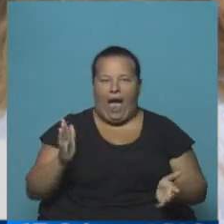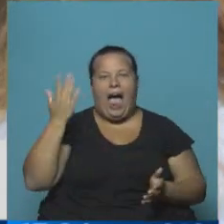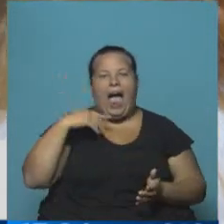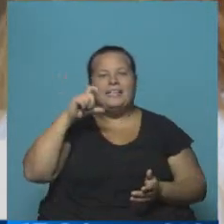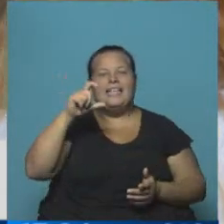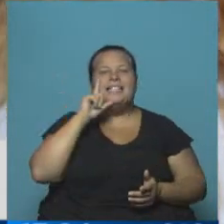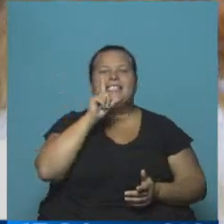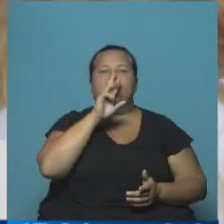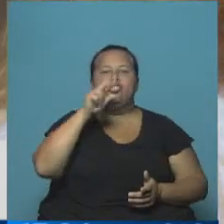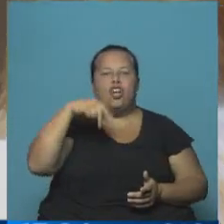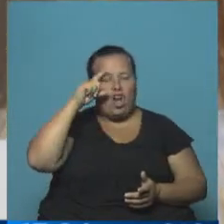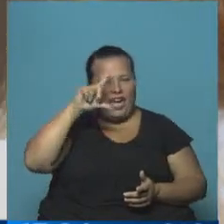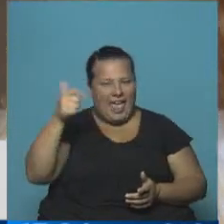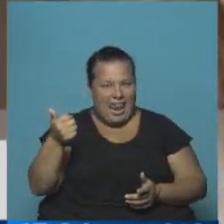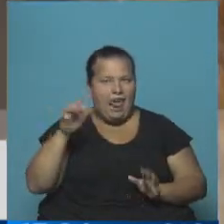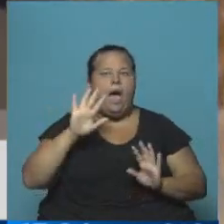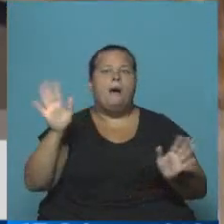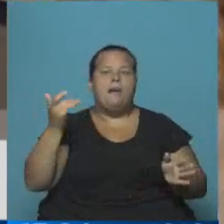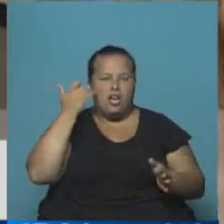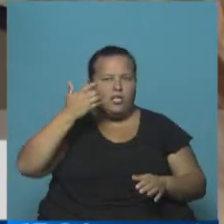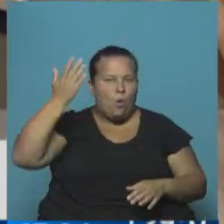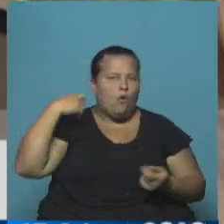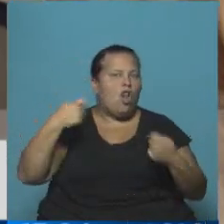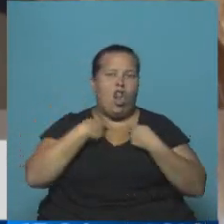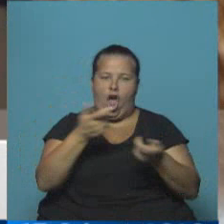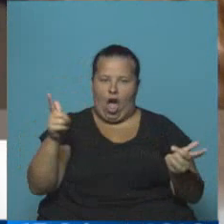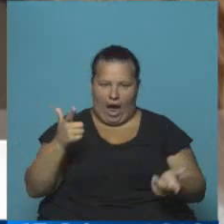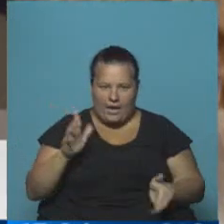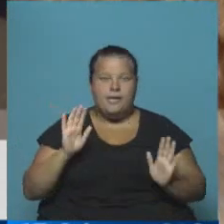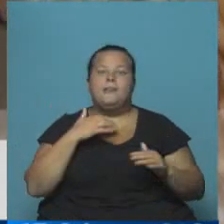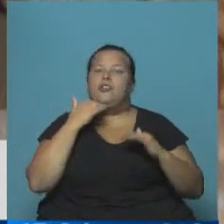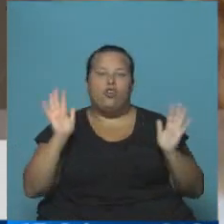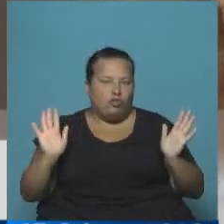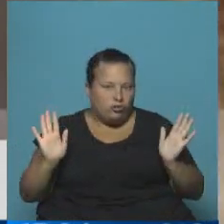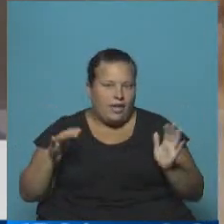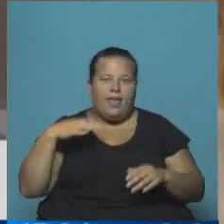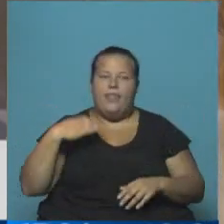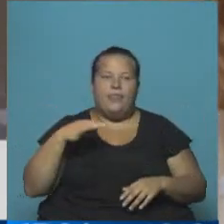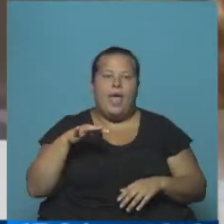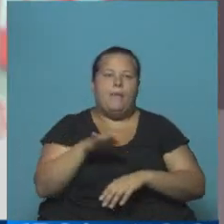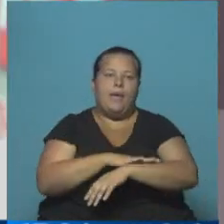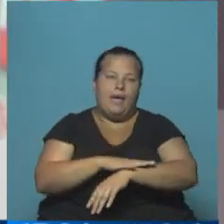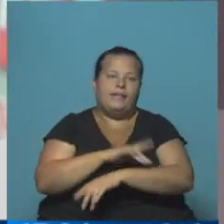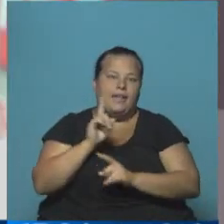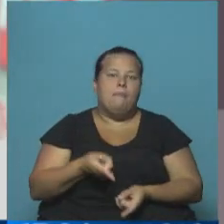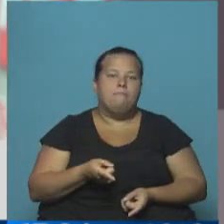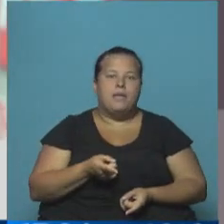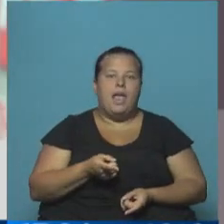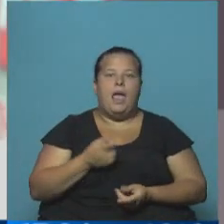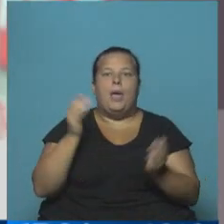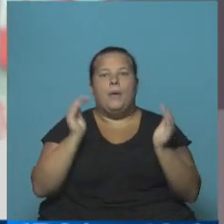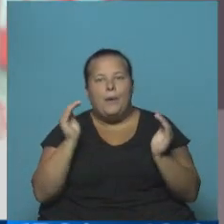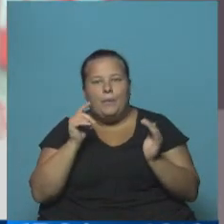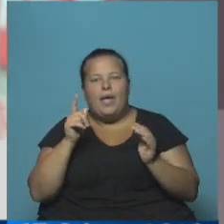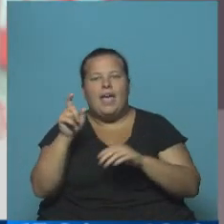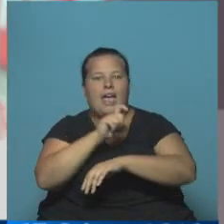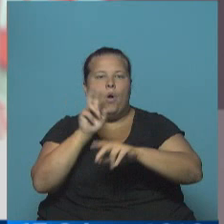citronela en su momento pero ya hace bastante que no están entregando Así que no sé tendrían que usar también lo que es para bebés